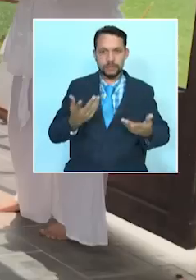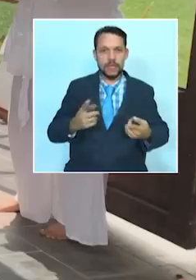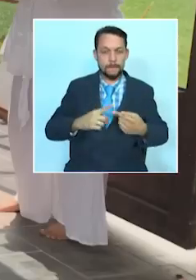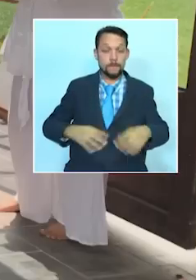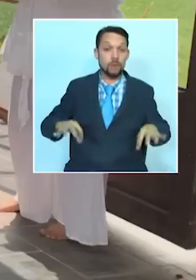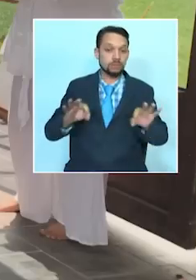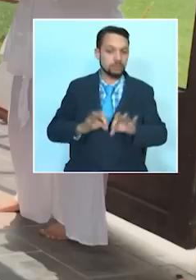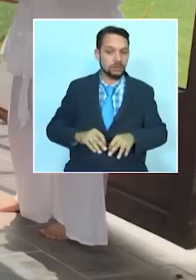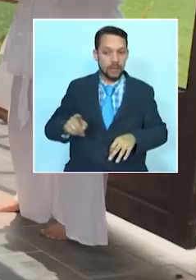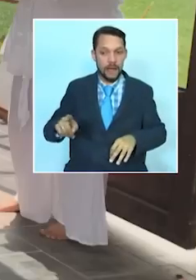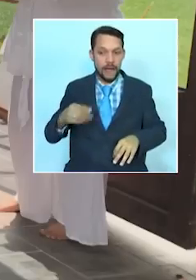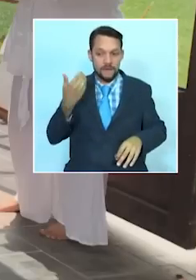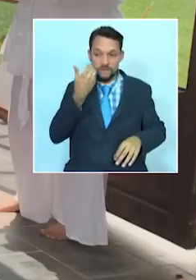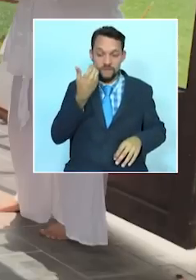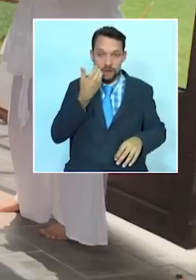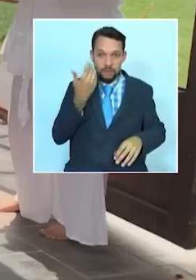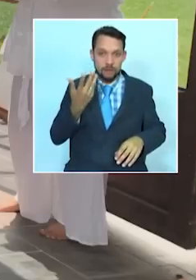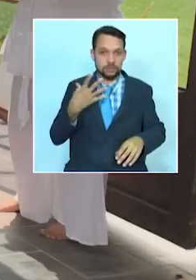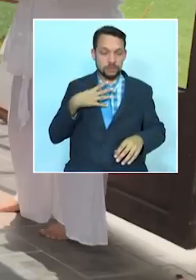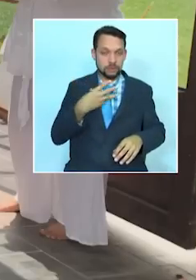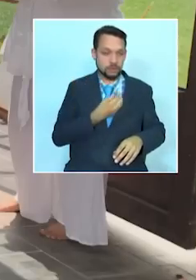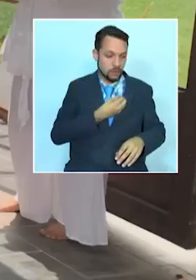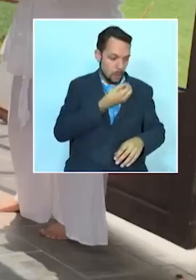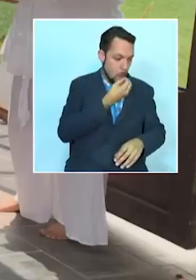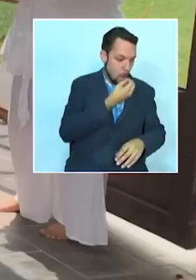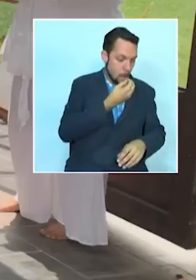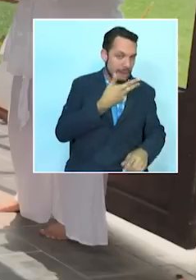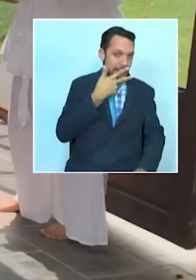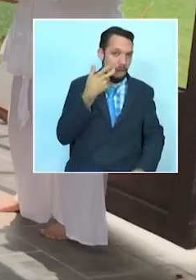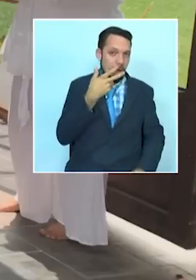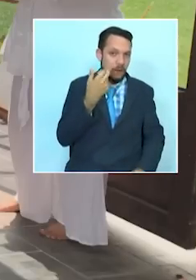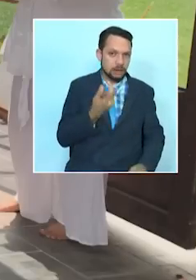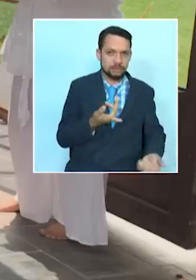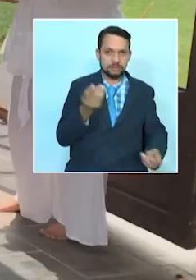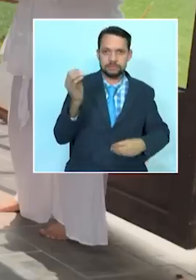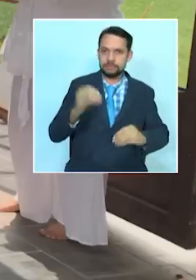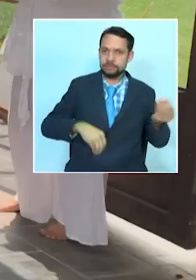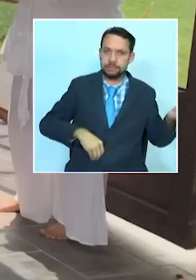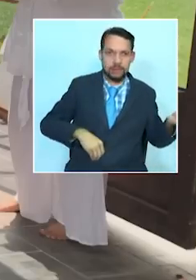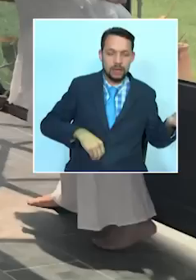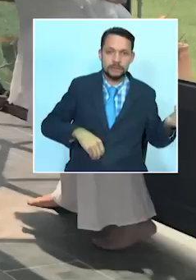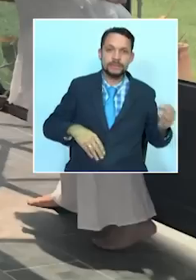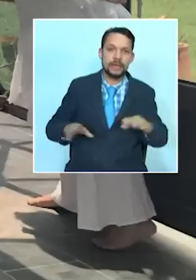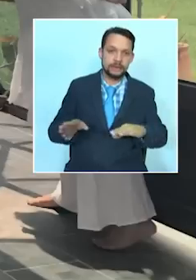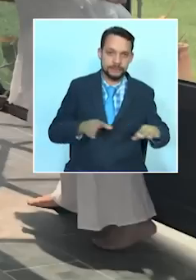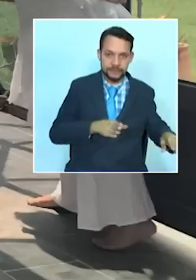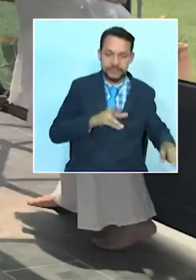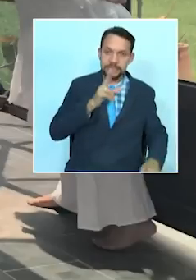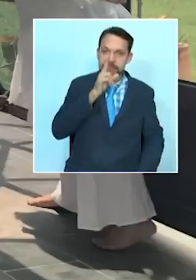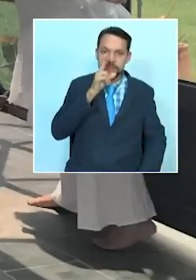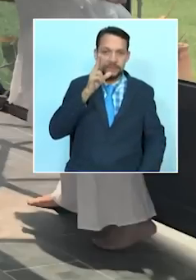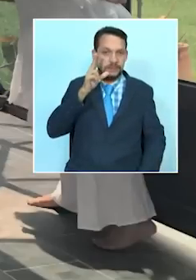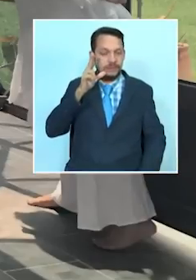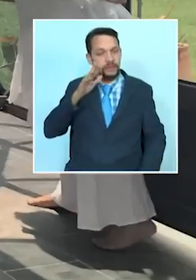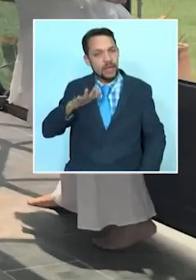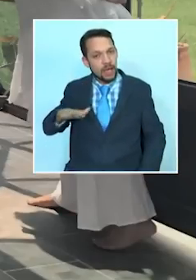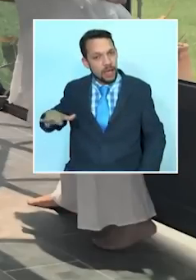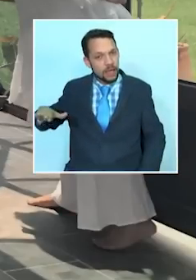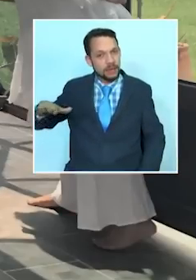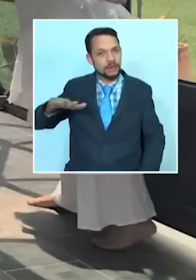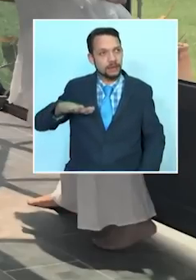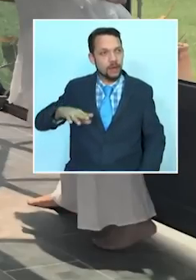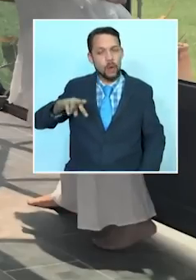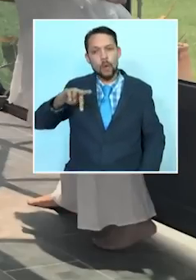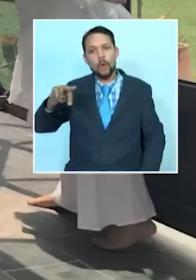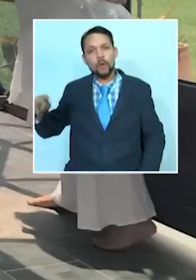salud el día para tu alma ira a comer productos cárnicos No es cierto luego de esa finca en chinchiná donde pernan se van a otra que está